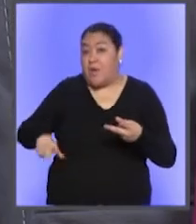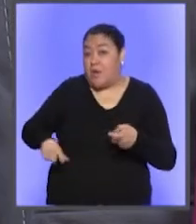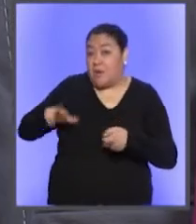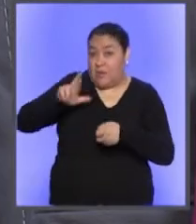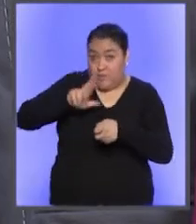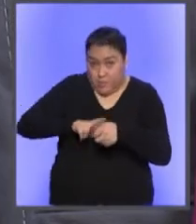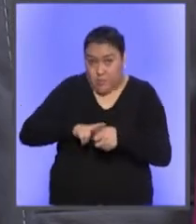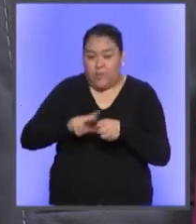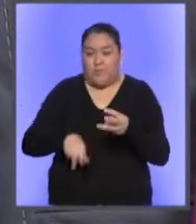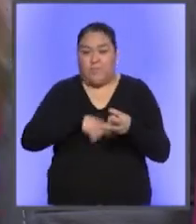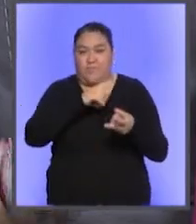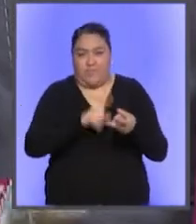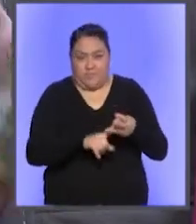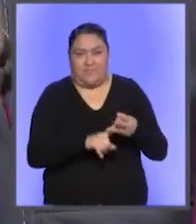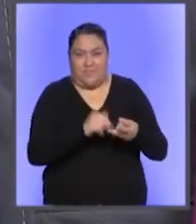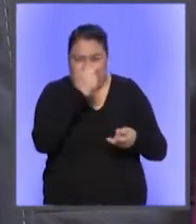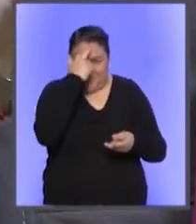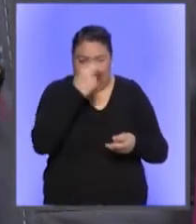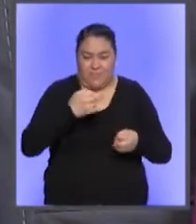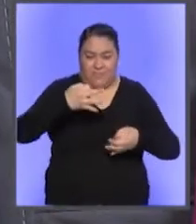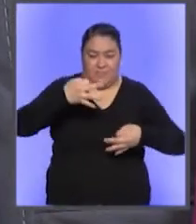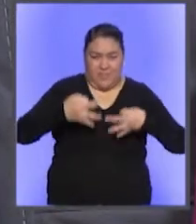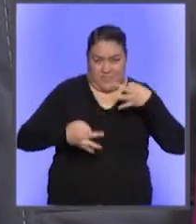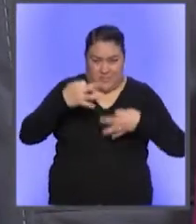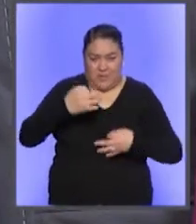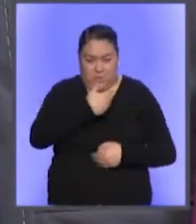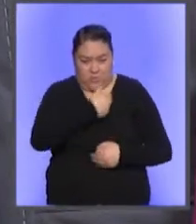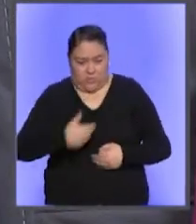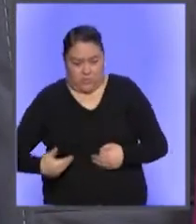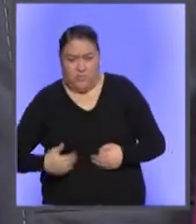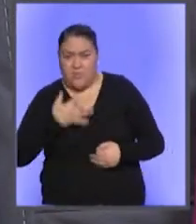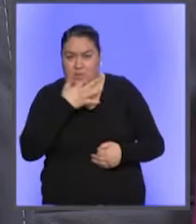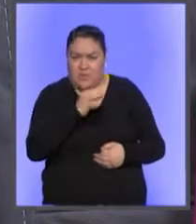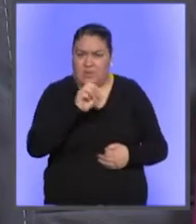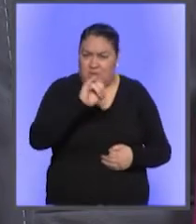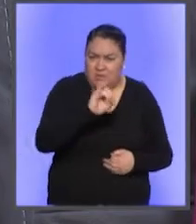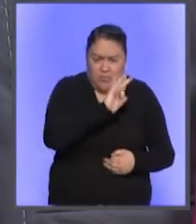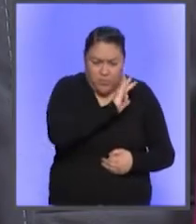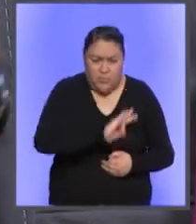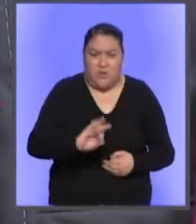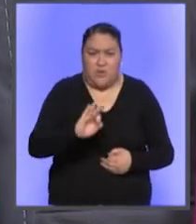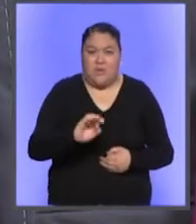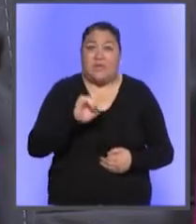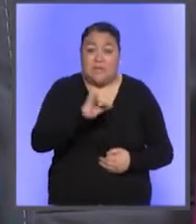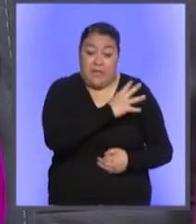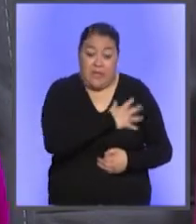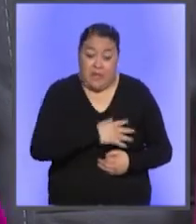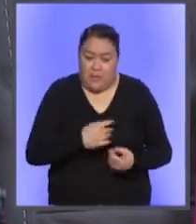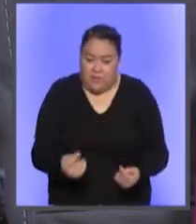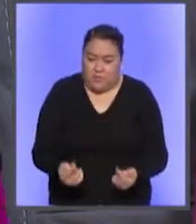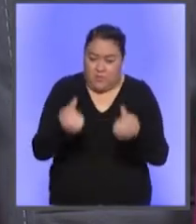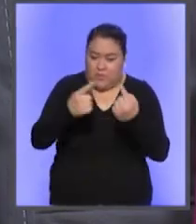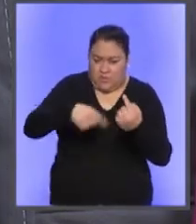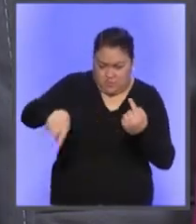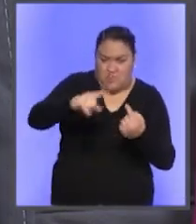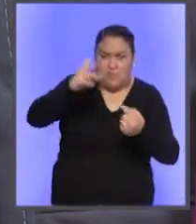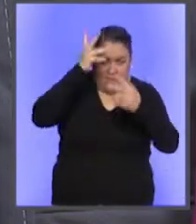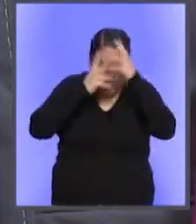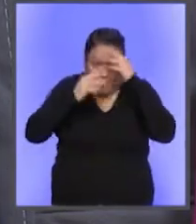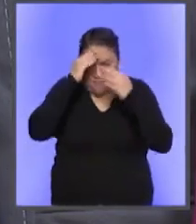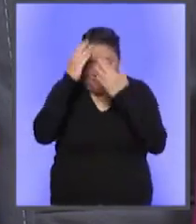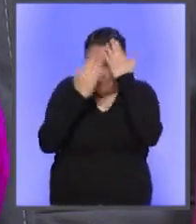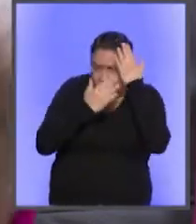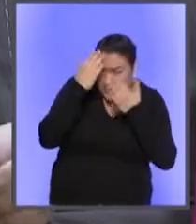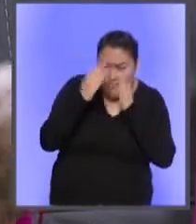gobernador diciendo a la presidenta de los tribunales agrarios verdad diciendo claro queremos que nuestras hijas estudien